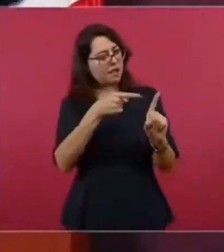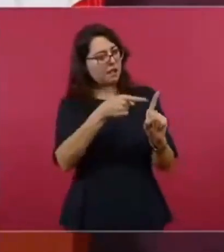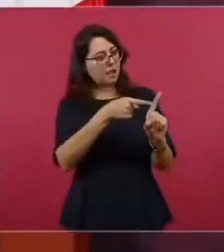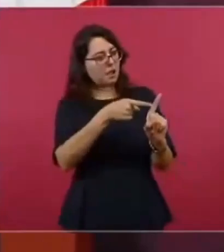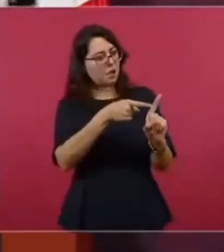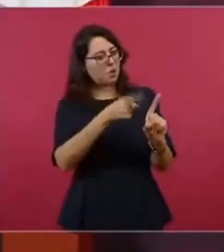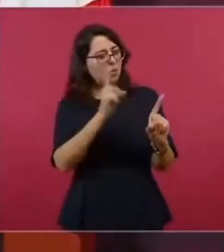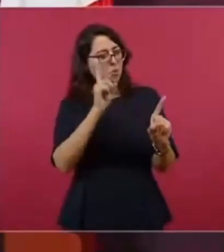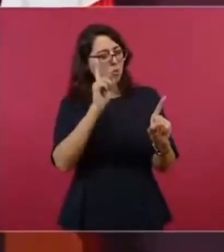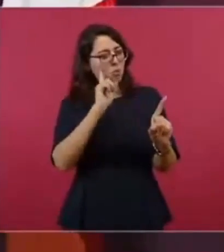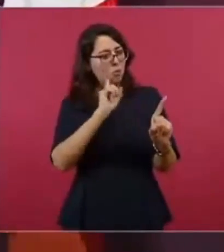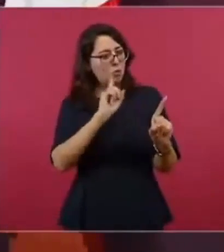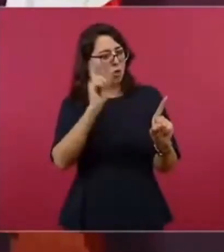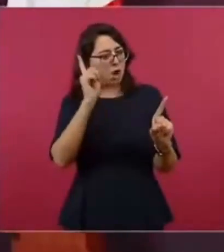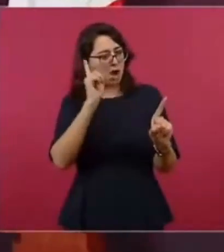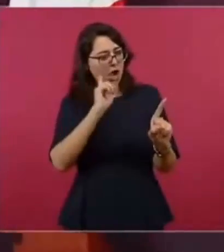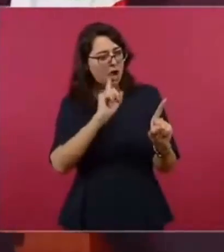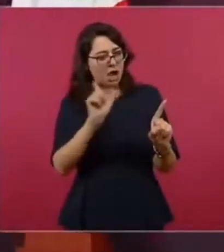se frene, se detenga,